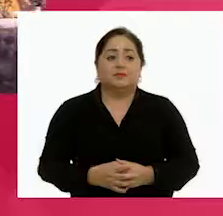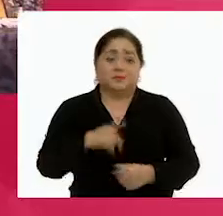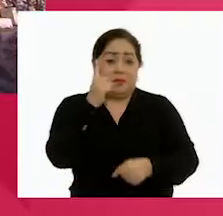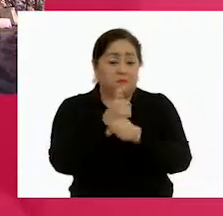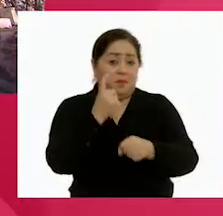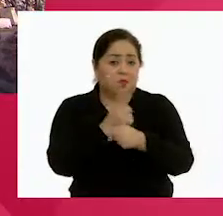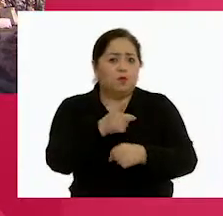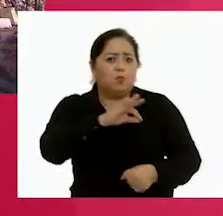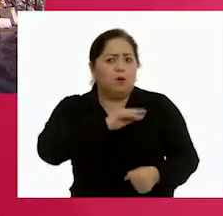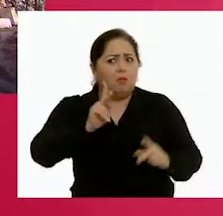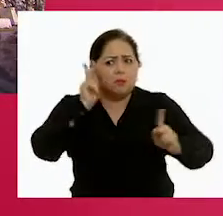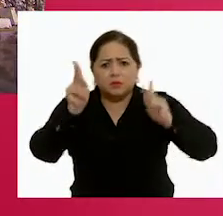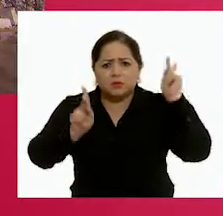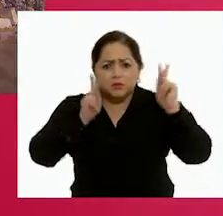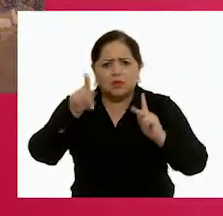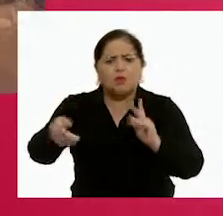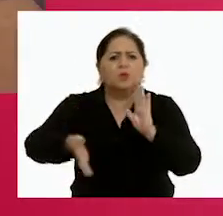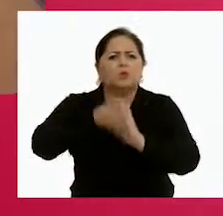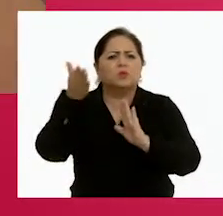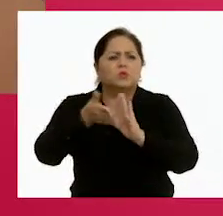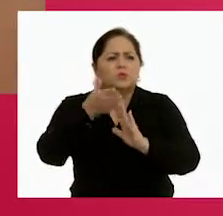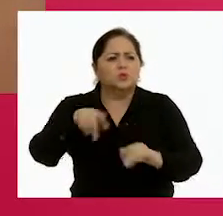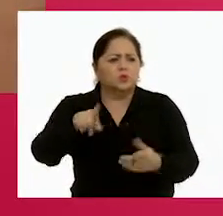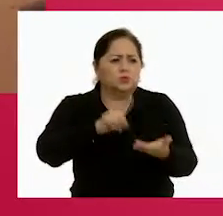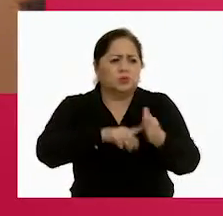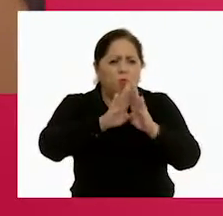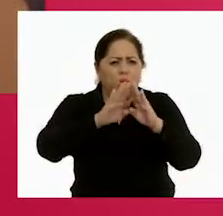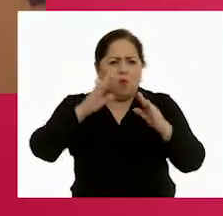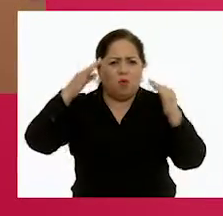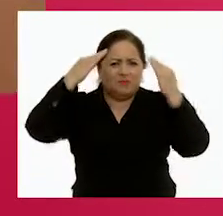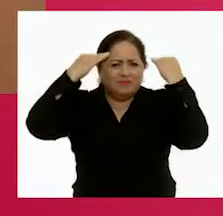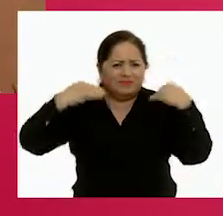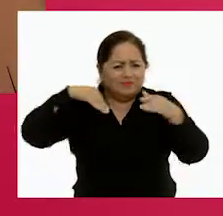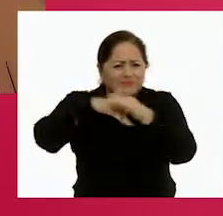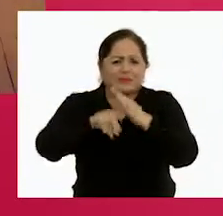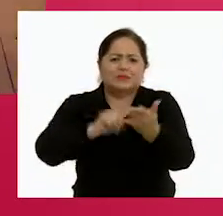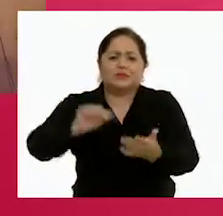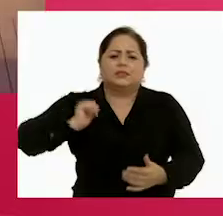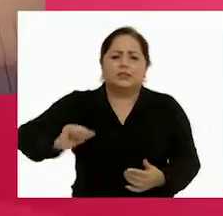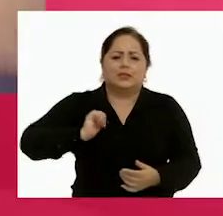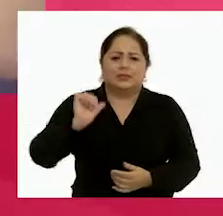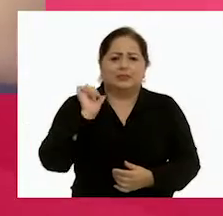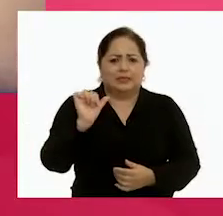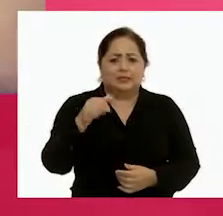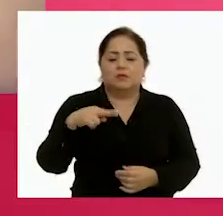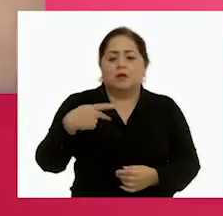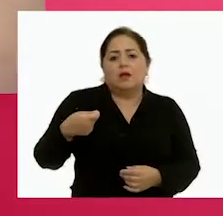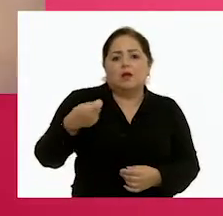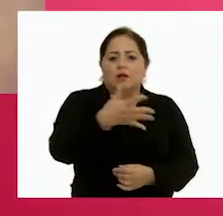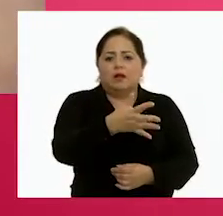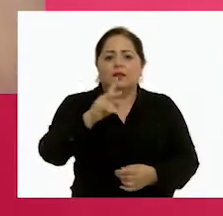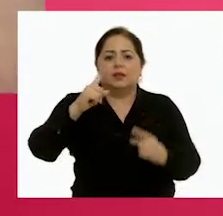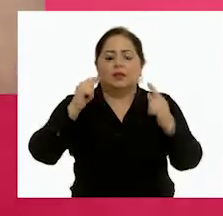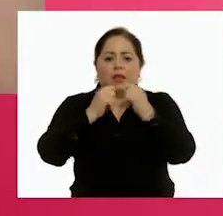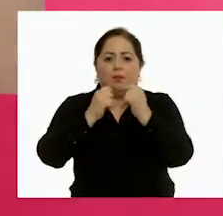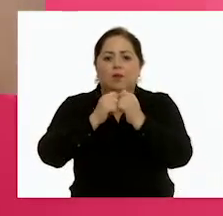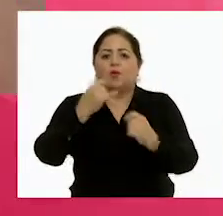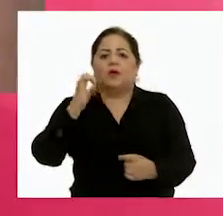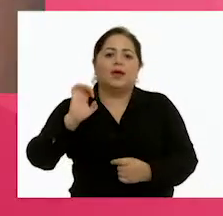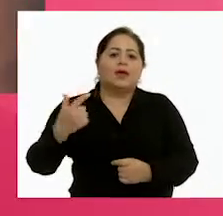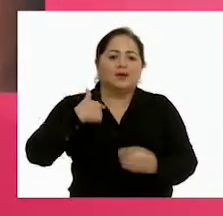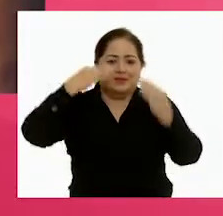Primeramente, se puede visitar una construcción tipo convento-fortaleza del siglo XVI, llamada Templo y